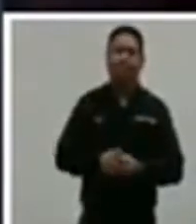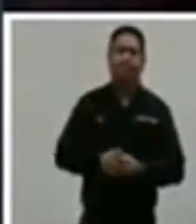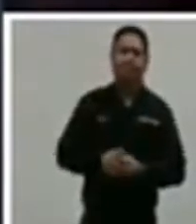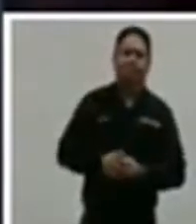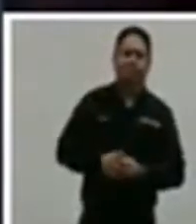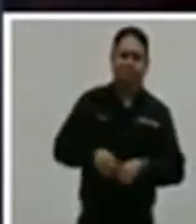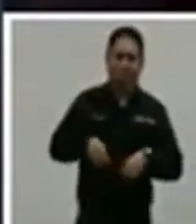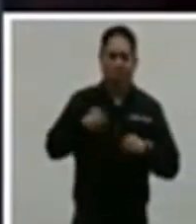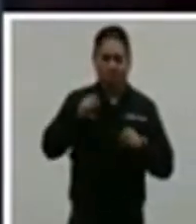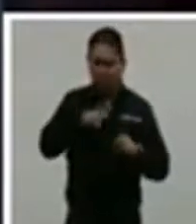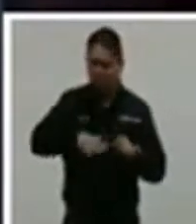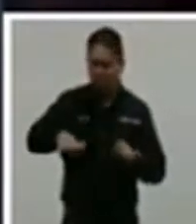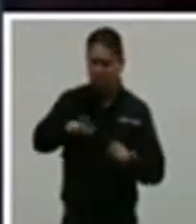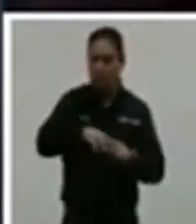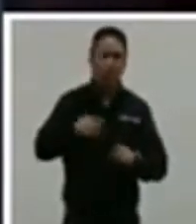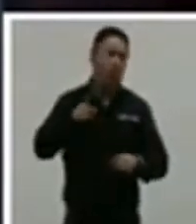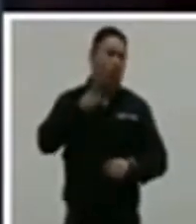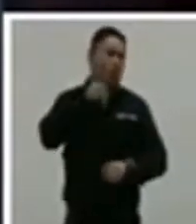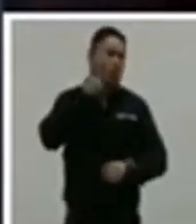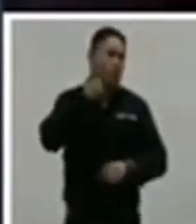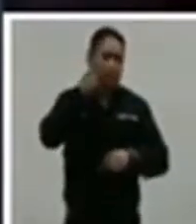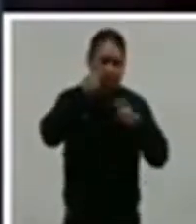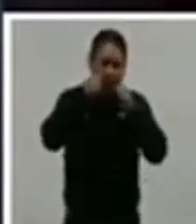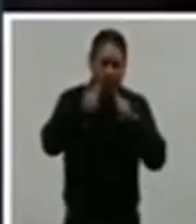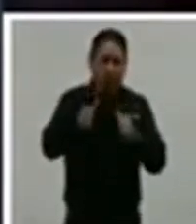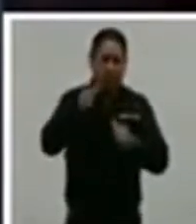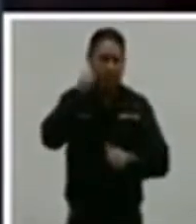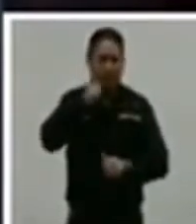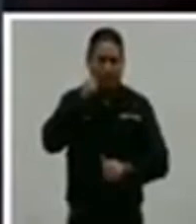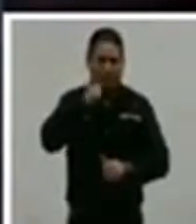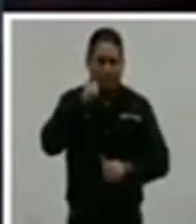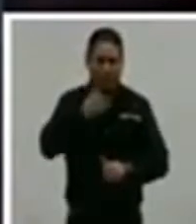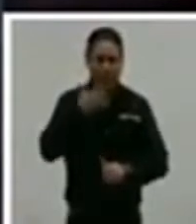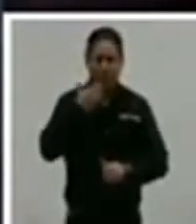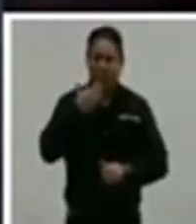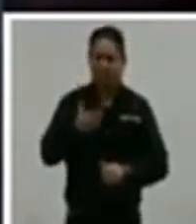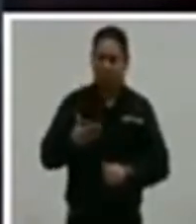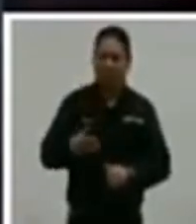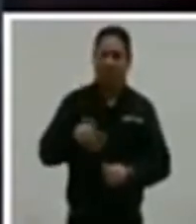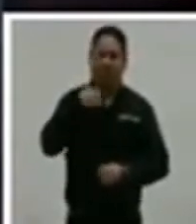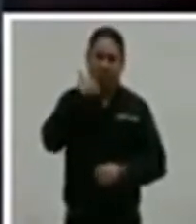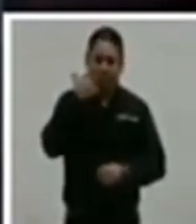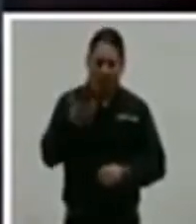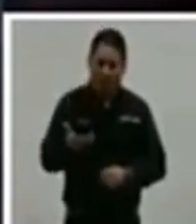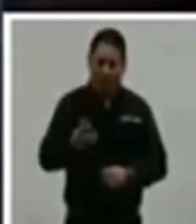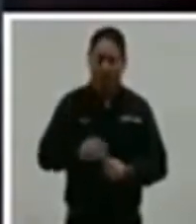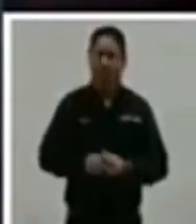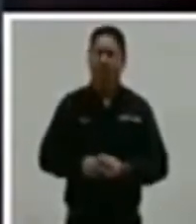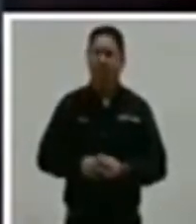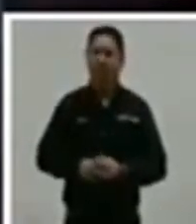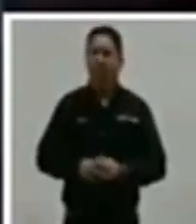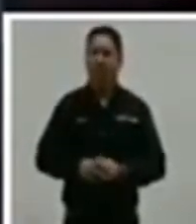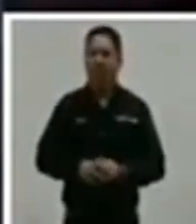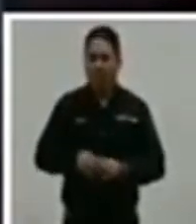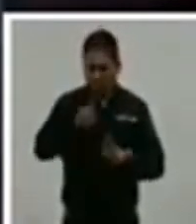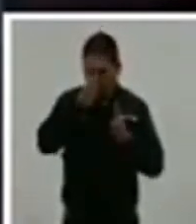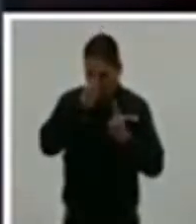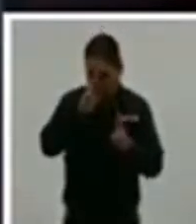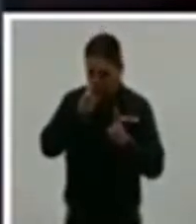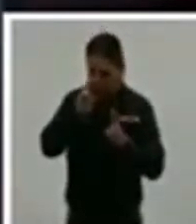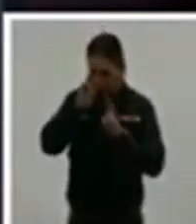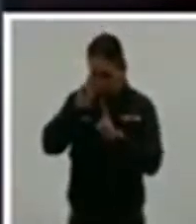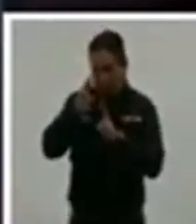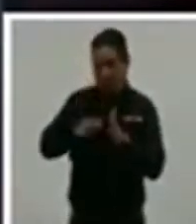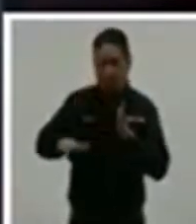admiración para las diputadas, diputados que han estado pendientes del tema de la cuenta pública, y quiero hacer de su superior conocimiento de todas mis